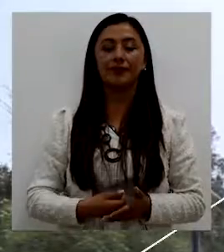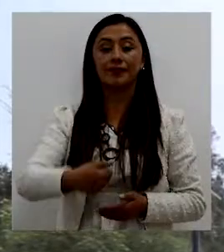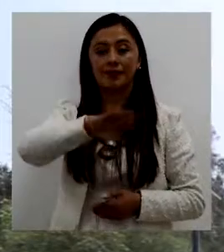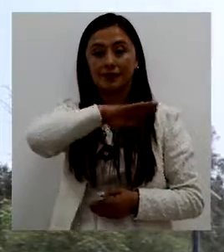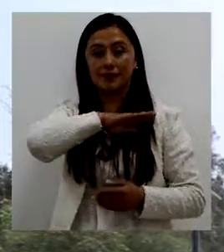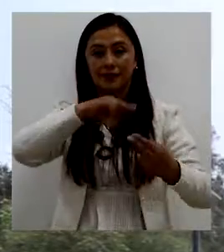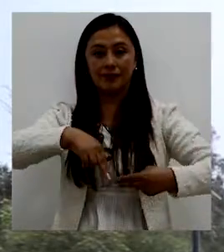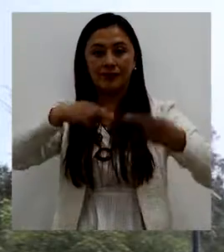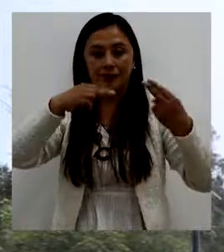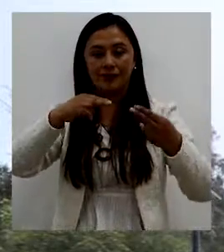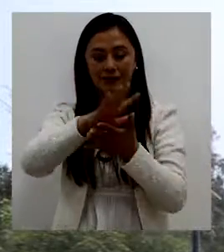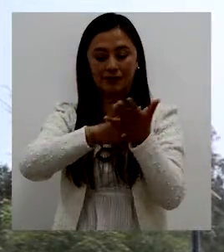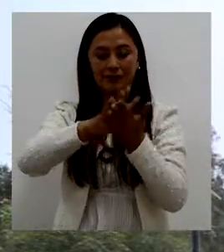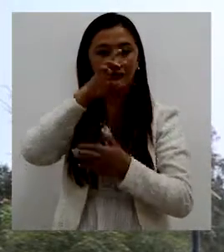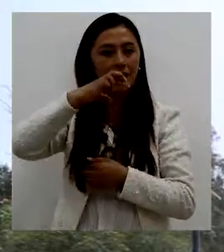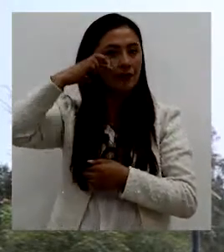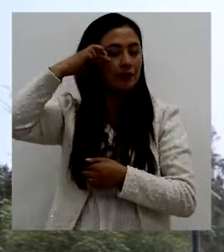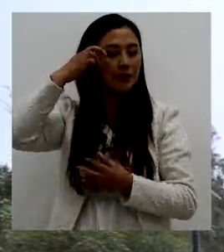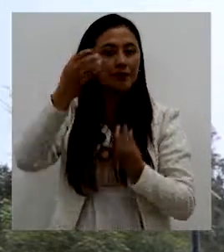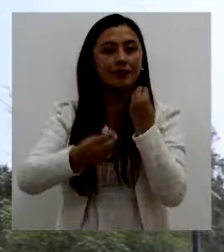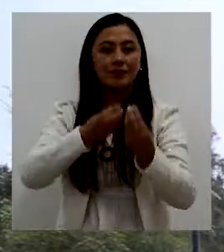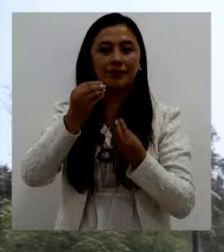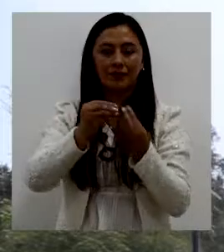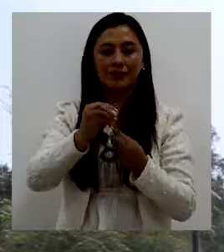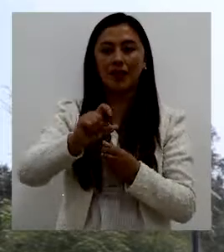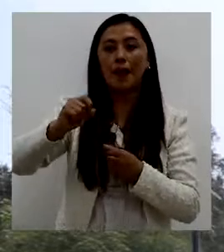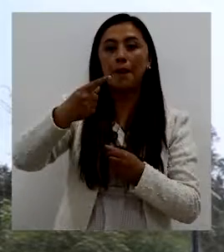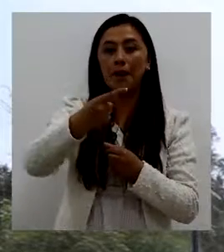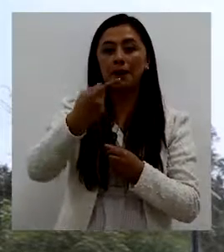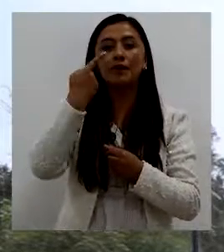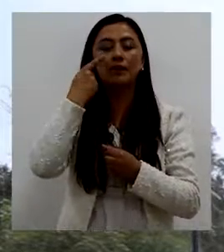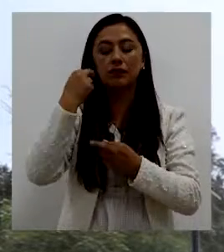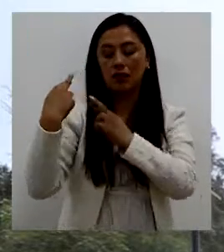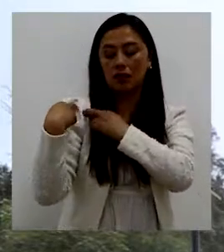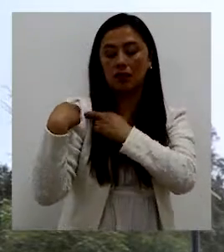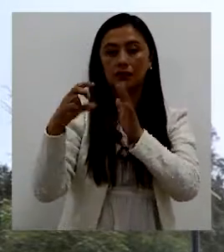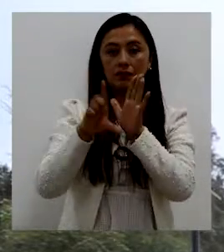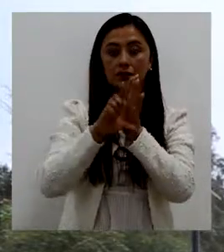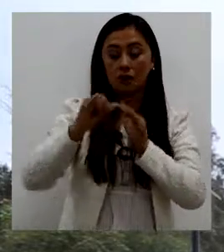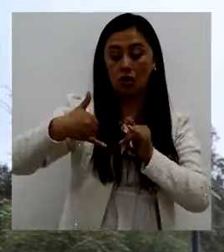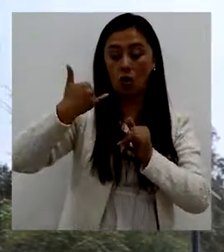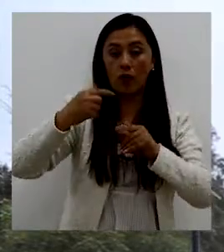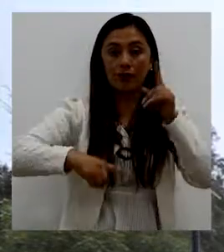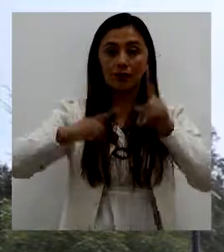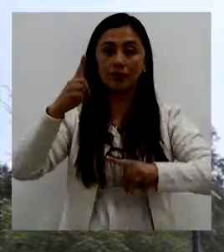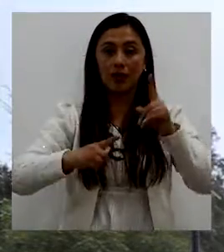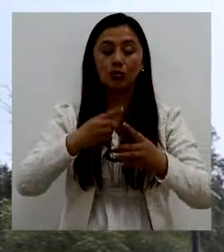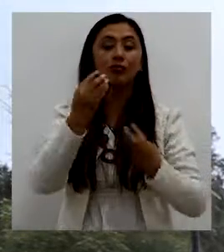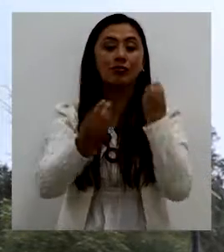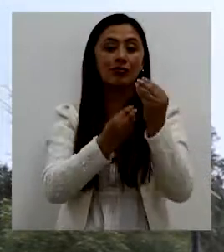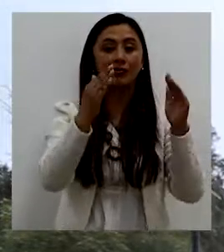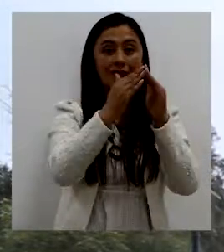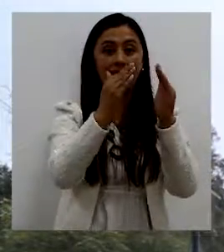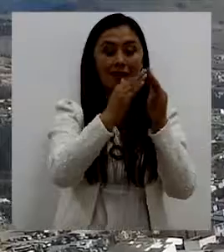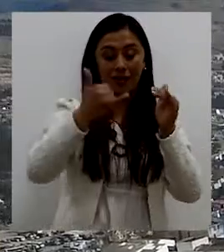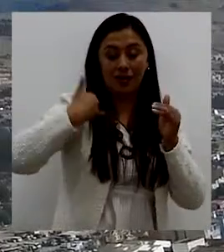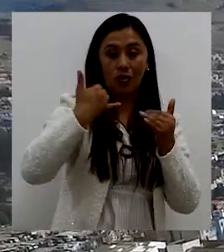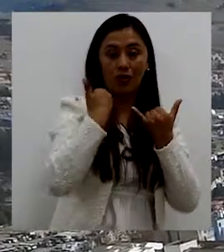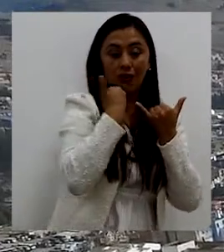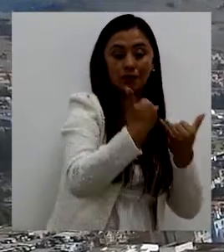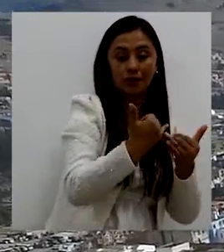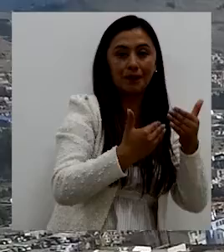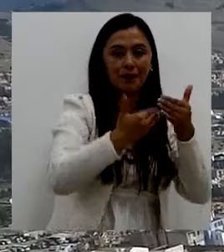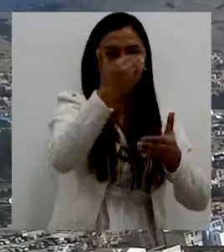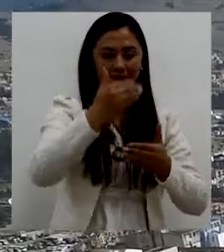El alcalde de Tunja, Pablo Cepeda, realizó el lanzamiento del programa de responsabilidad penal para adolescentes en la Casa del Menor.